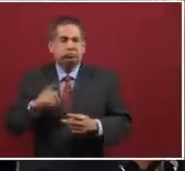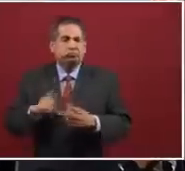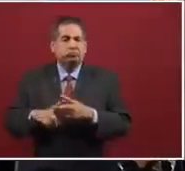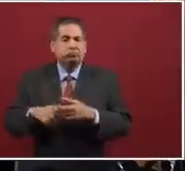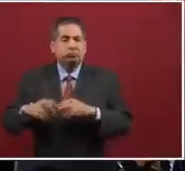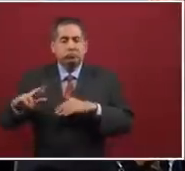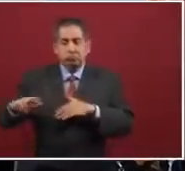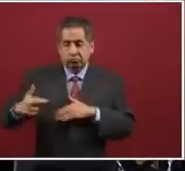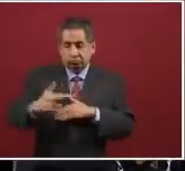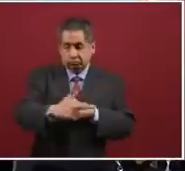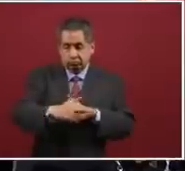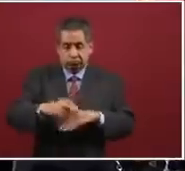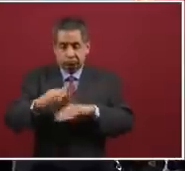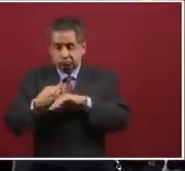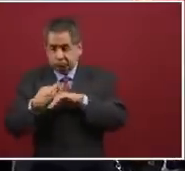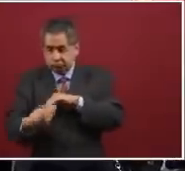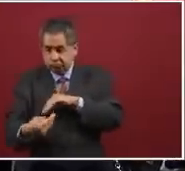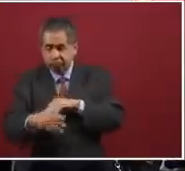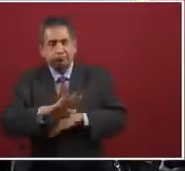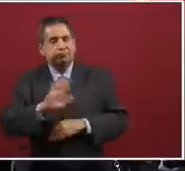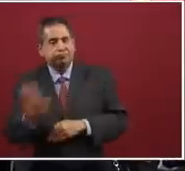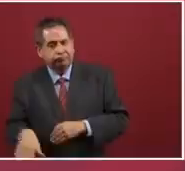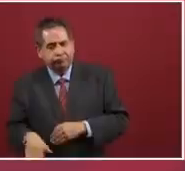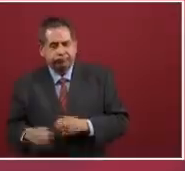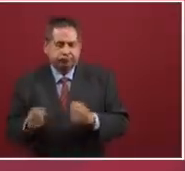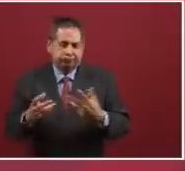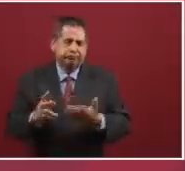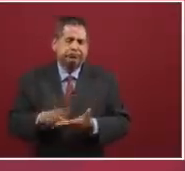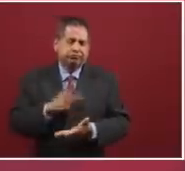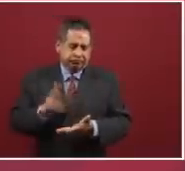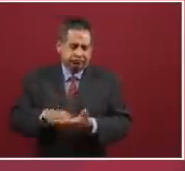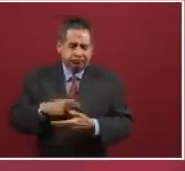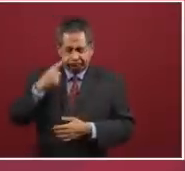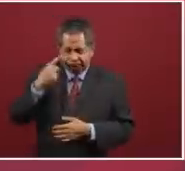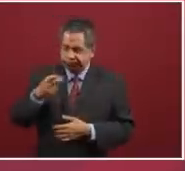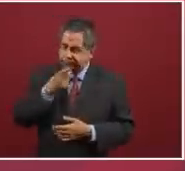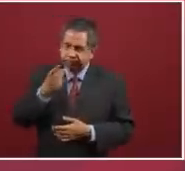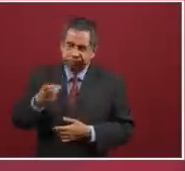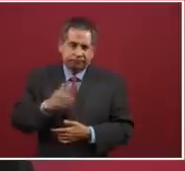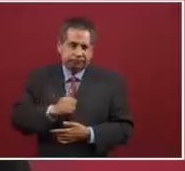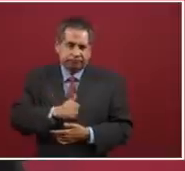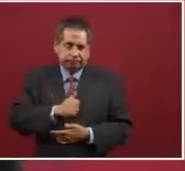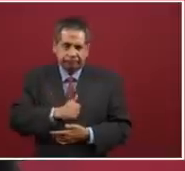cruzando el río Bravo. Esto siempre lo hemos nosotros